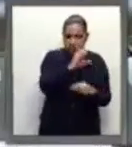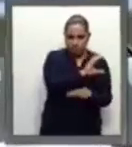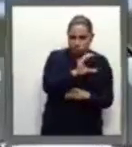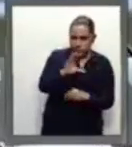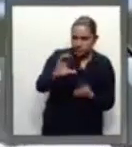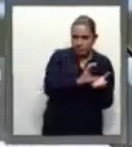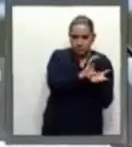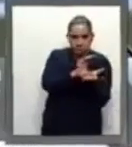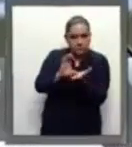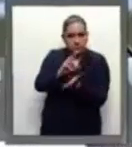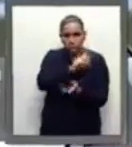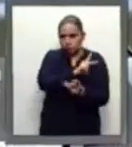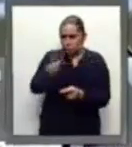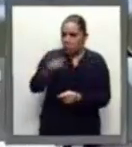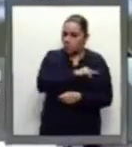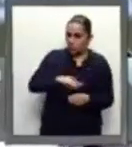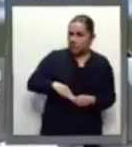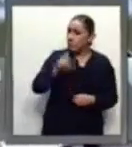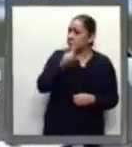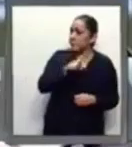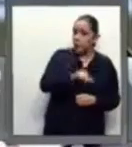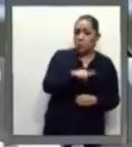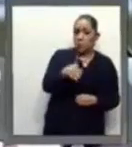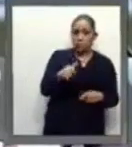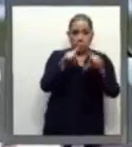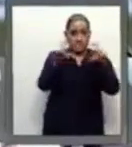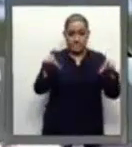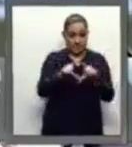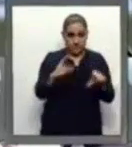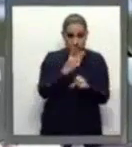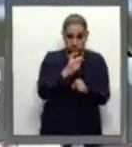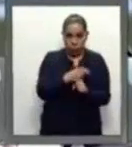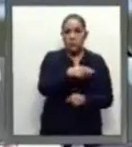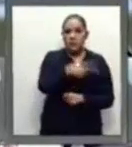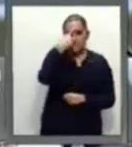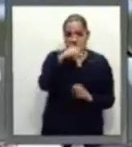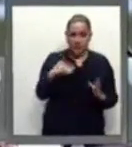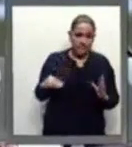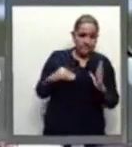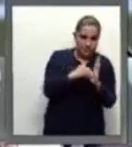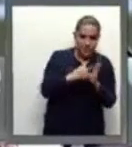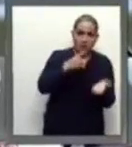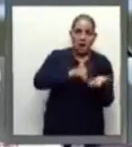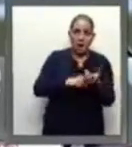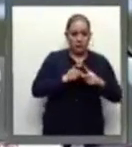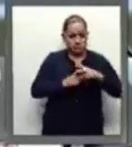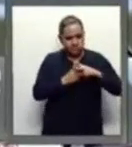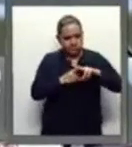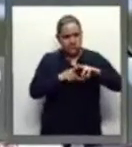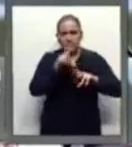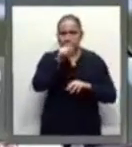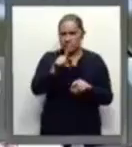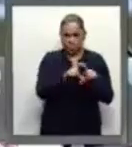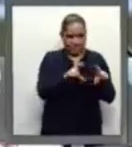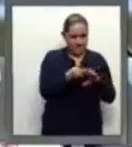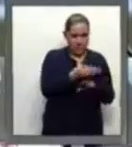y añadir un segundo párrafo que diga que el 70% de la cantidad señalada en el párrafo anterior